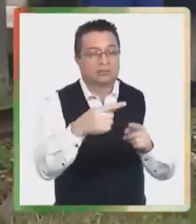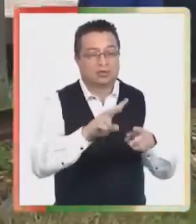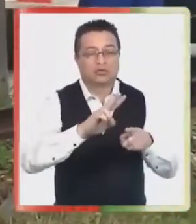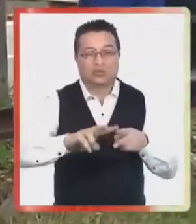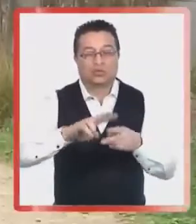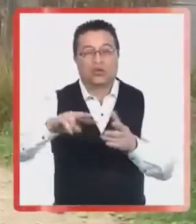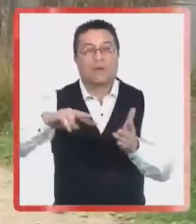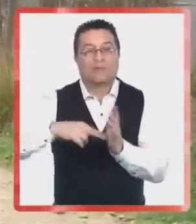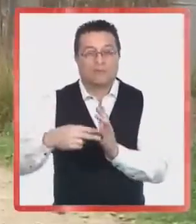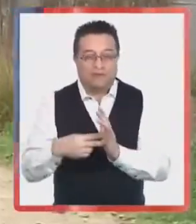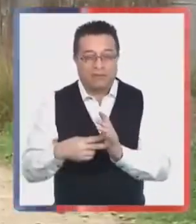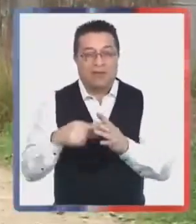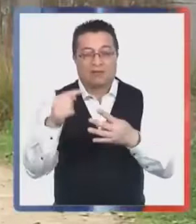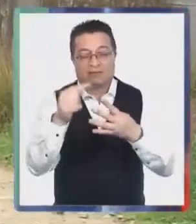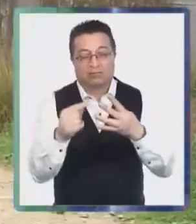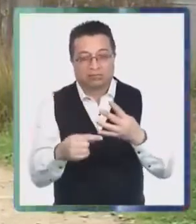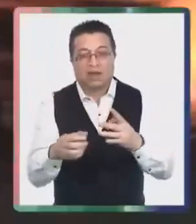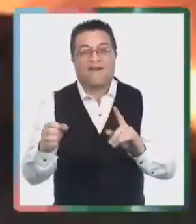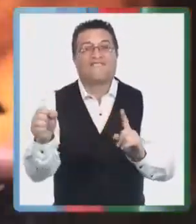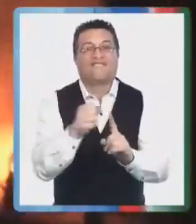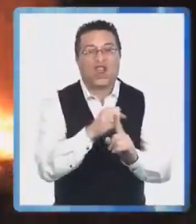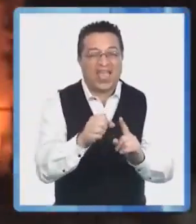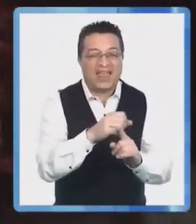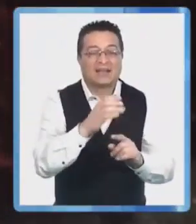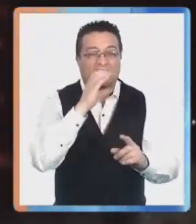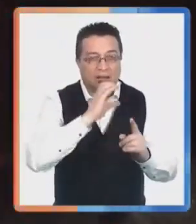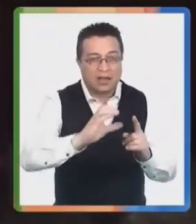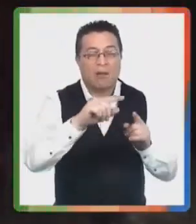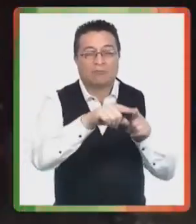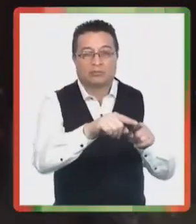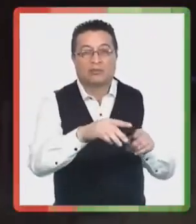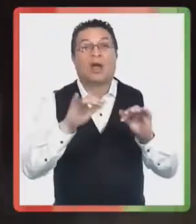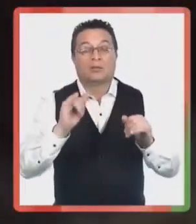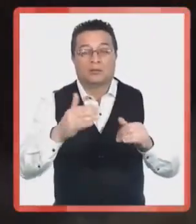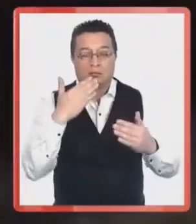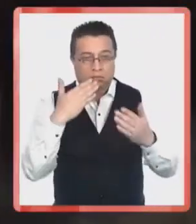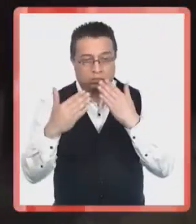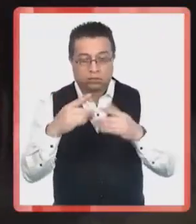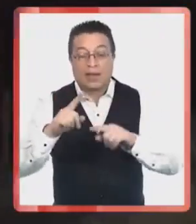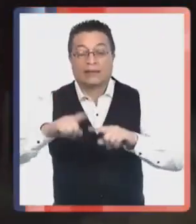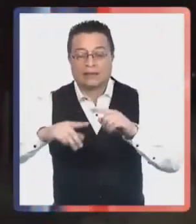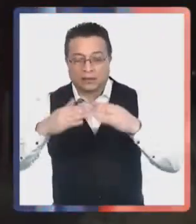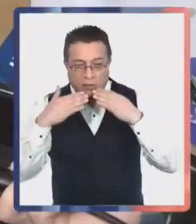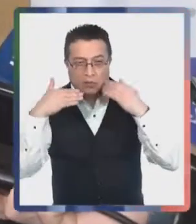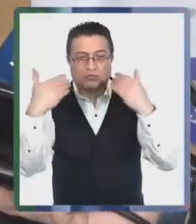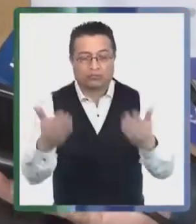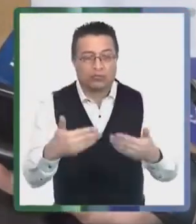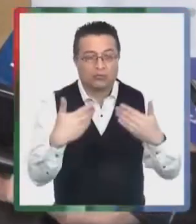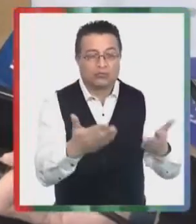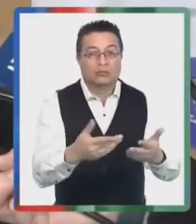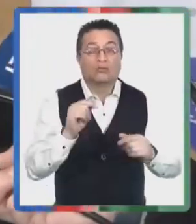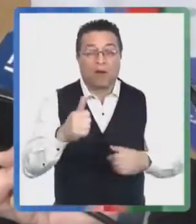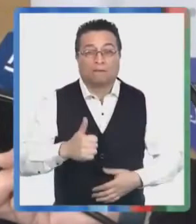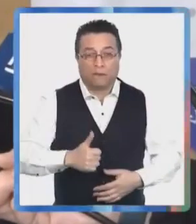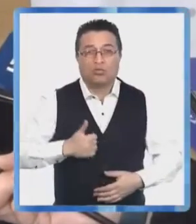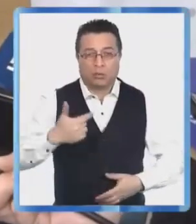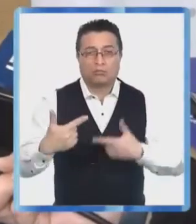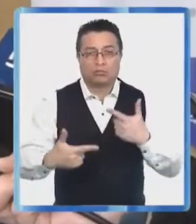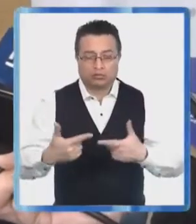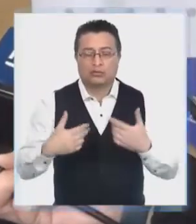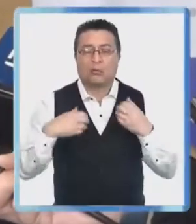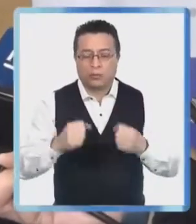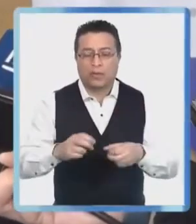diversas problemáticas, entre ellas la violencia rural, diálogos, parlamentos y devolución de tierras. Que haya voluntad política para